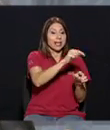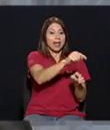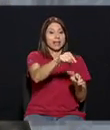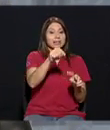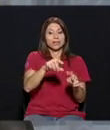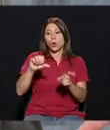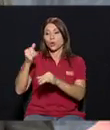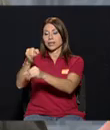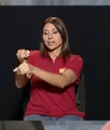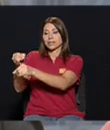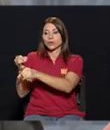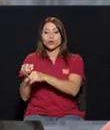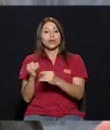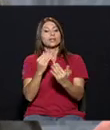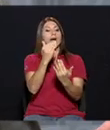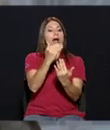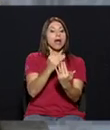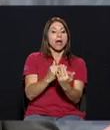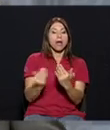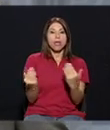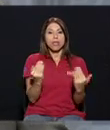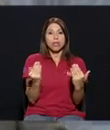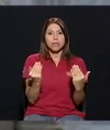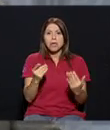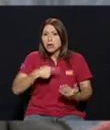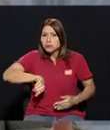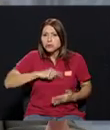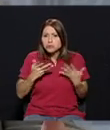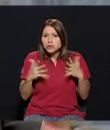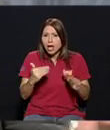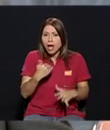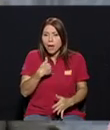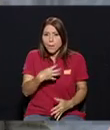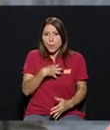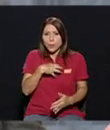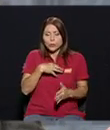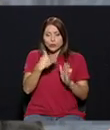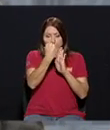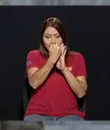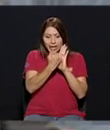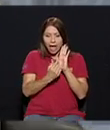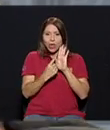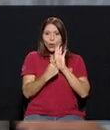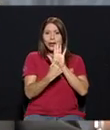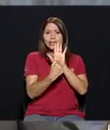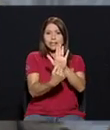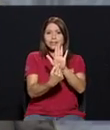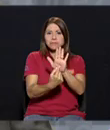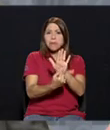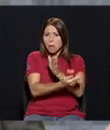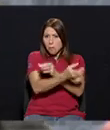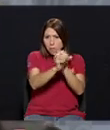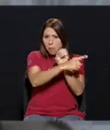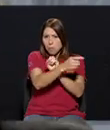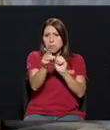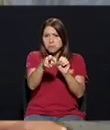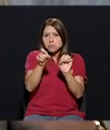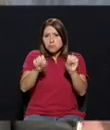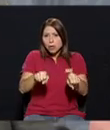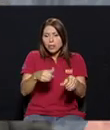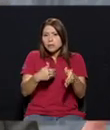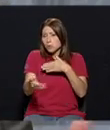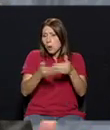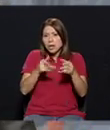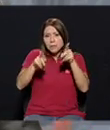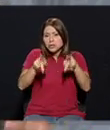nuestros indicadores y esos indicadores son públicos, los ponemos al servicio de cualquier ente o de cualquier crítico o de